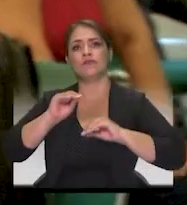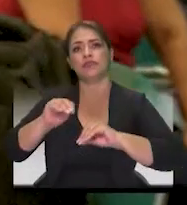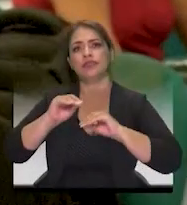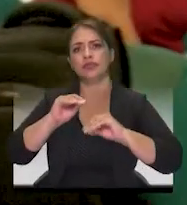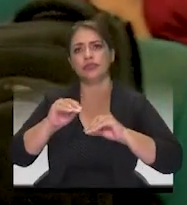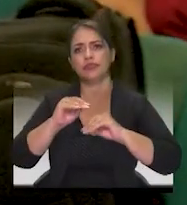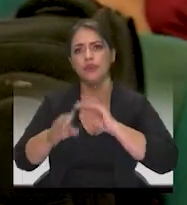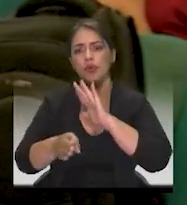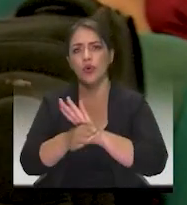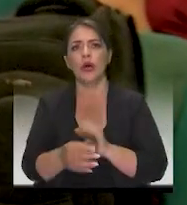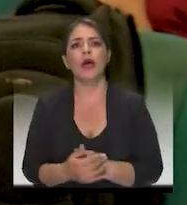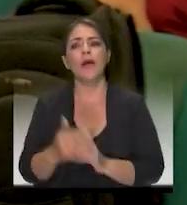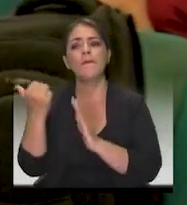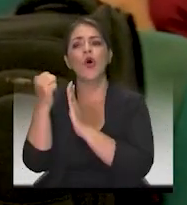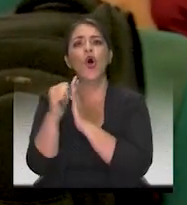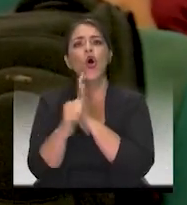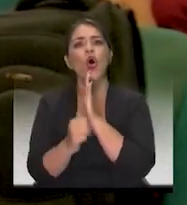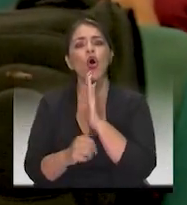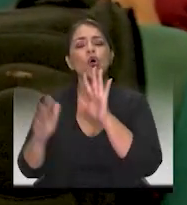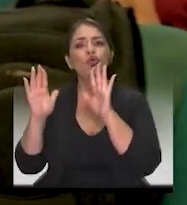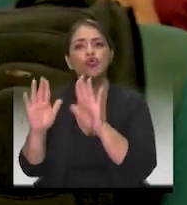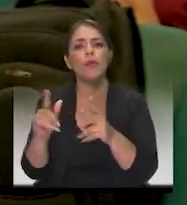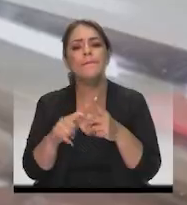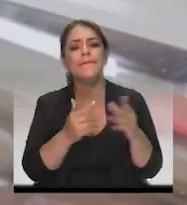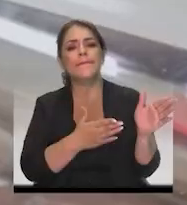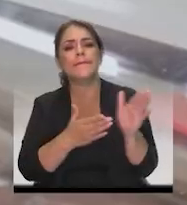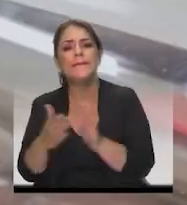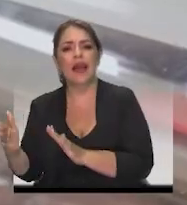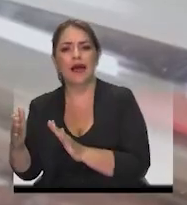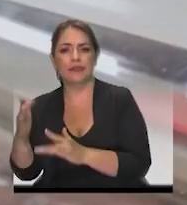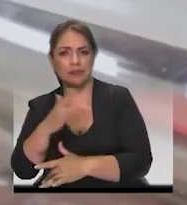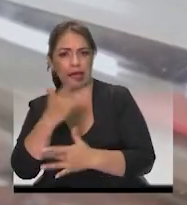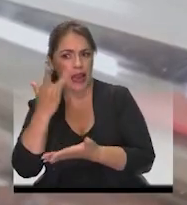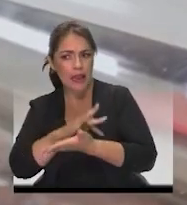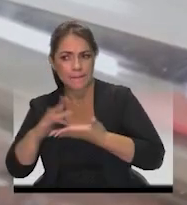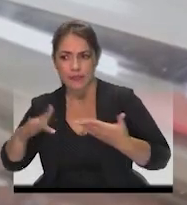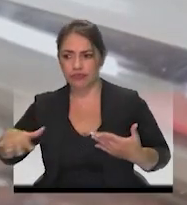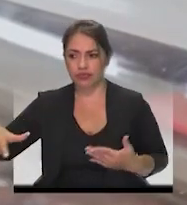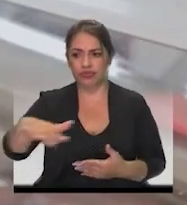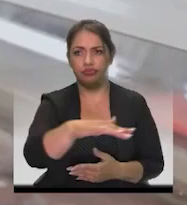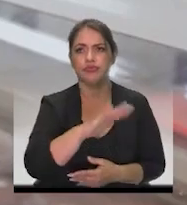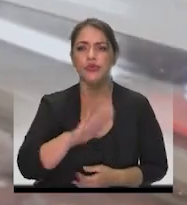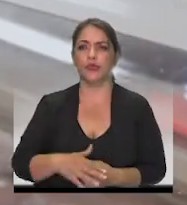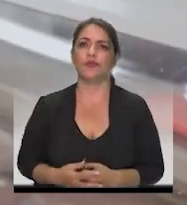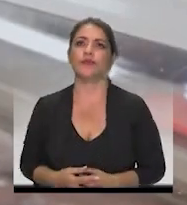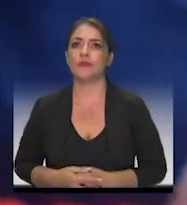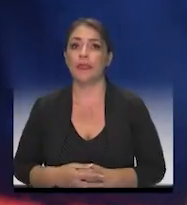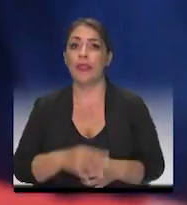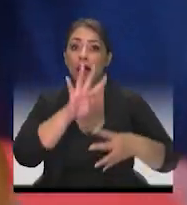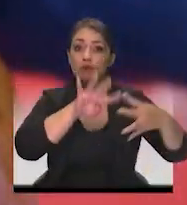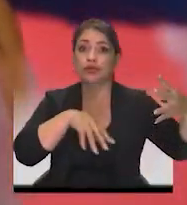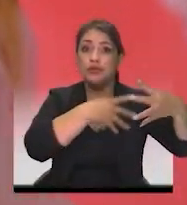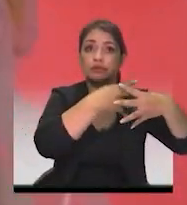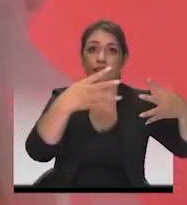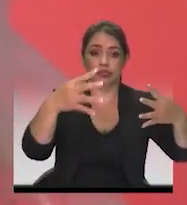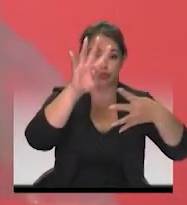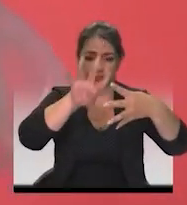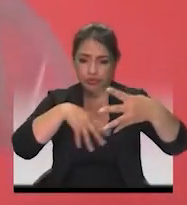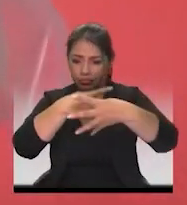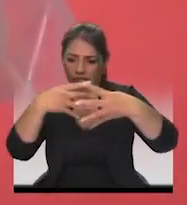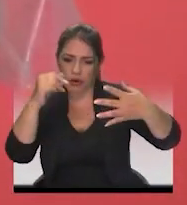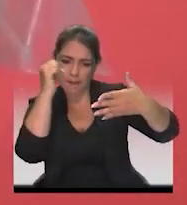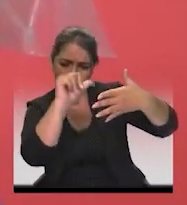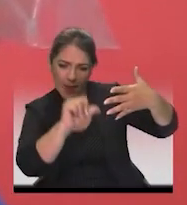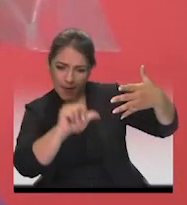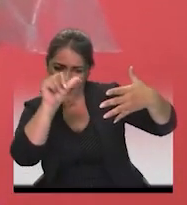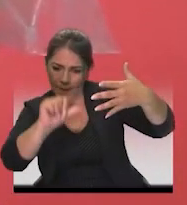los programas de plan básico de saneamiento, los registros que cada uno de estos conlleva. Igualmente, esto